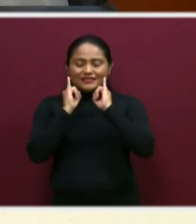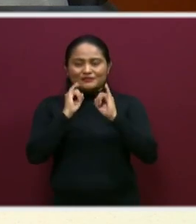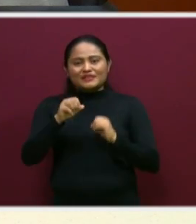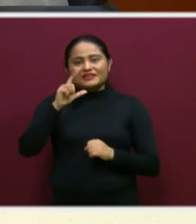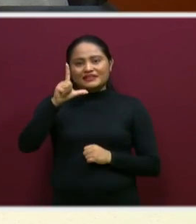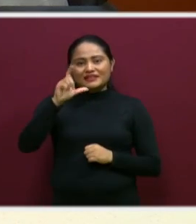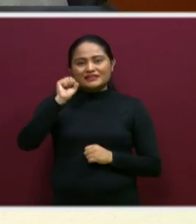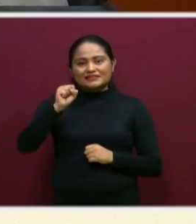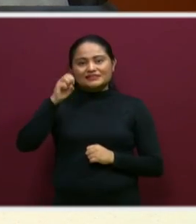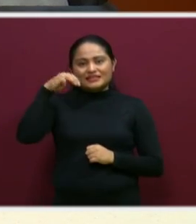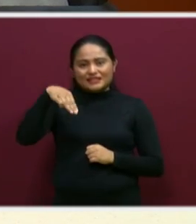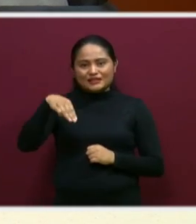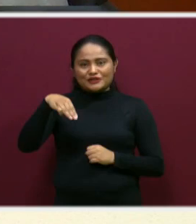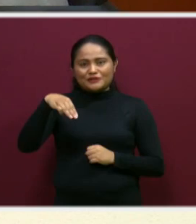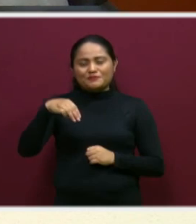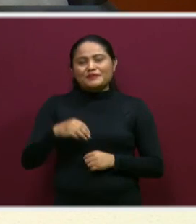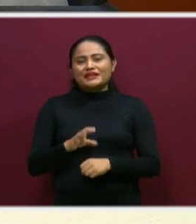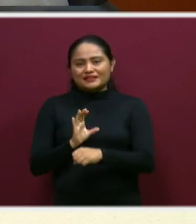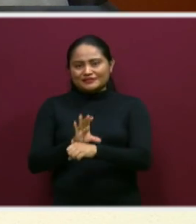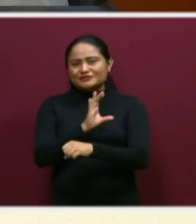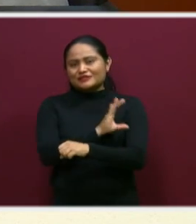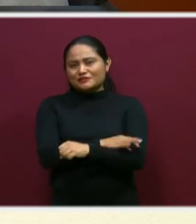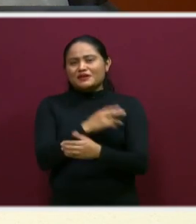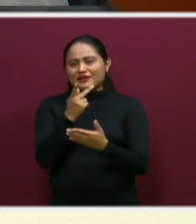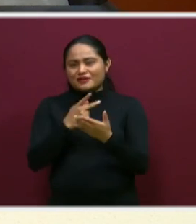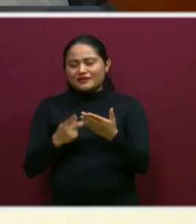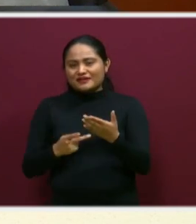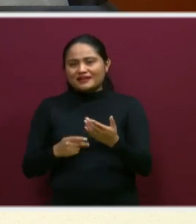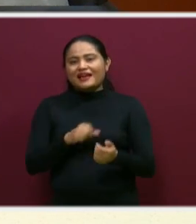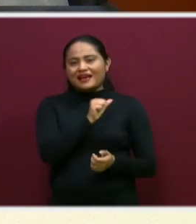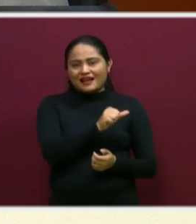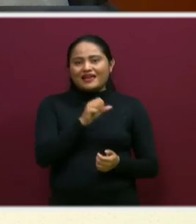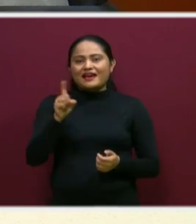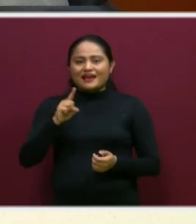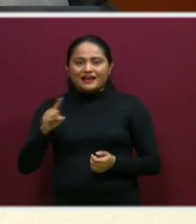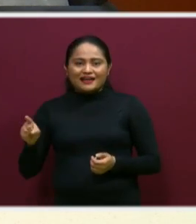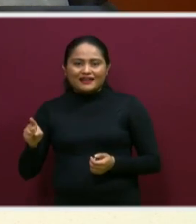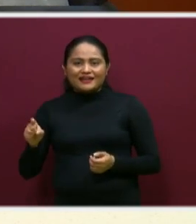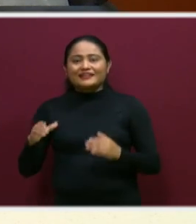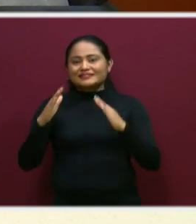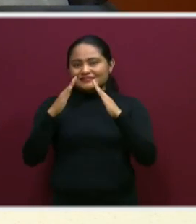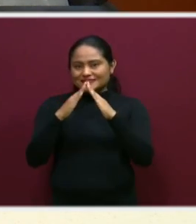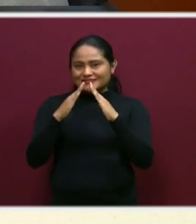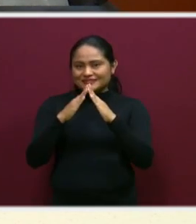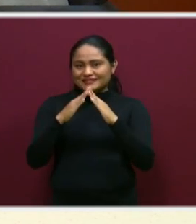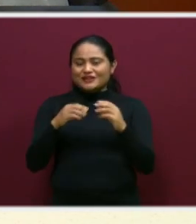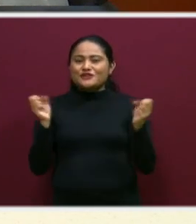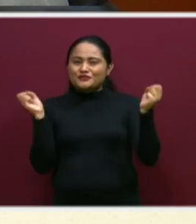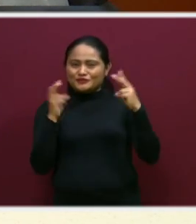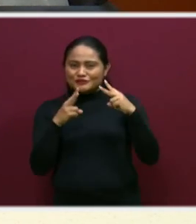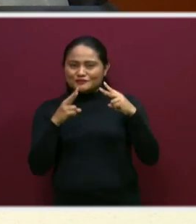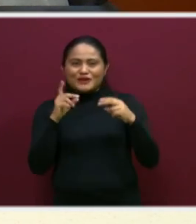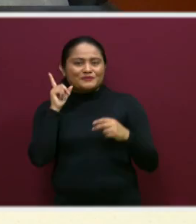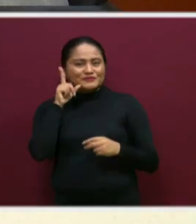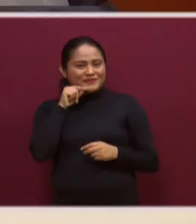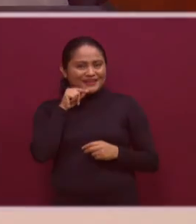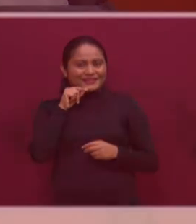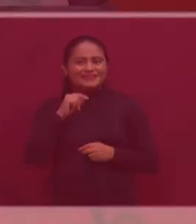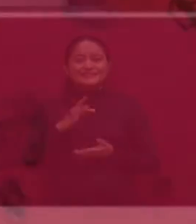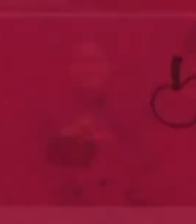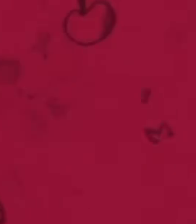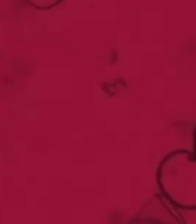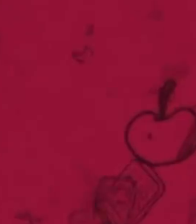señas mexicanas que nos acompañó durante este programa y esto fue de la a la z puebla en casa nos vemos mañana muchas gracias